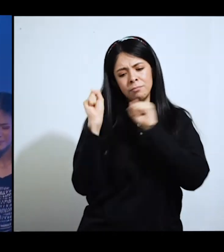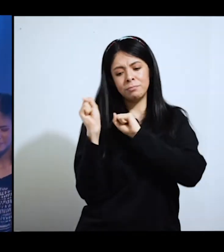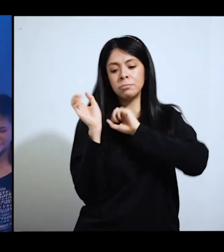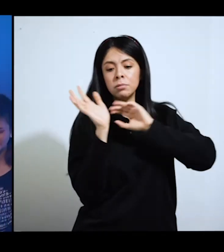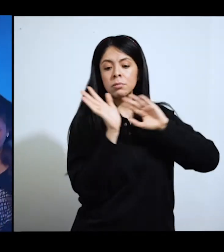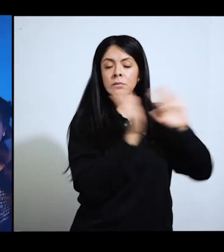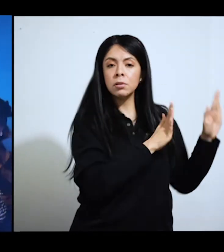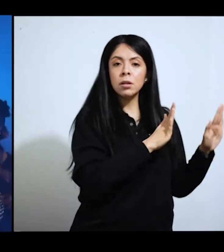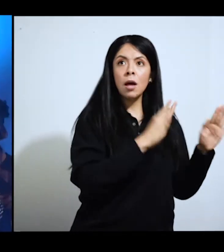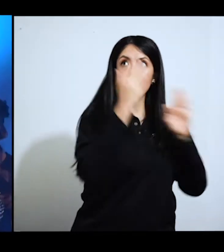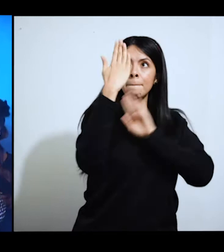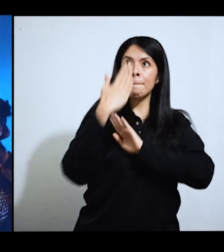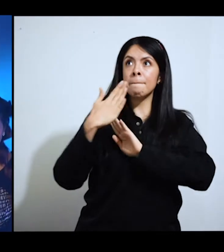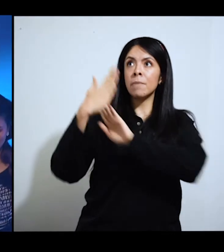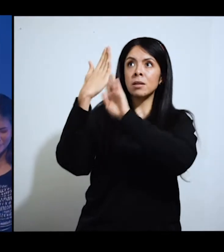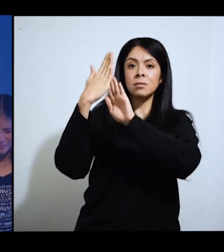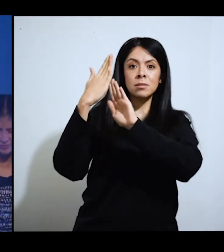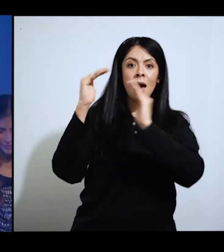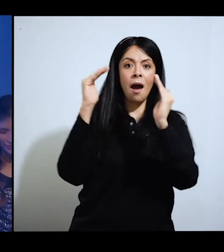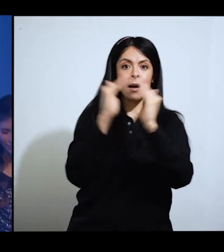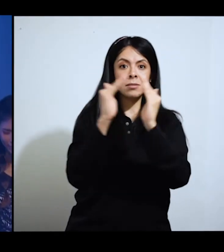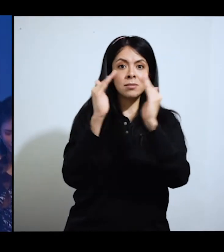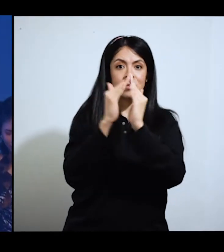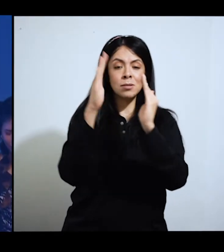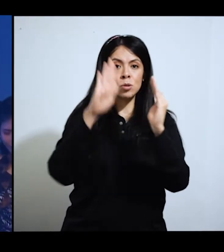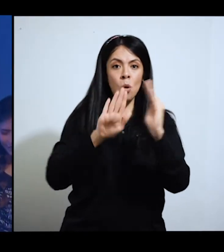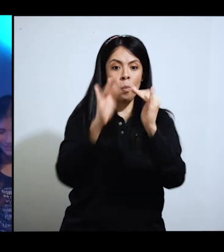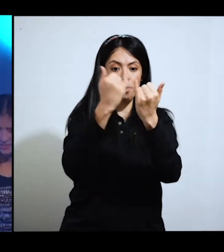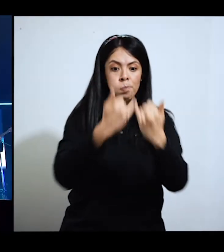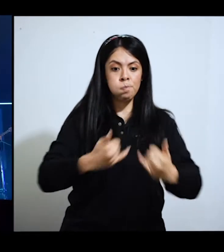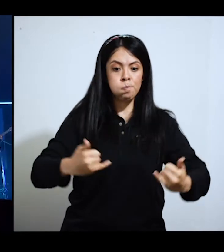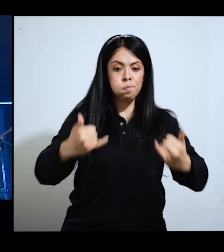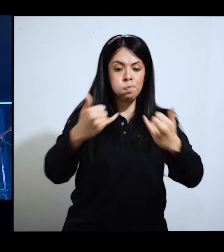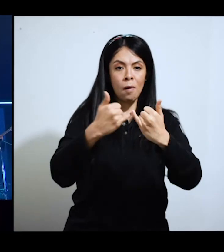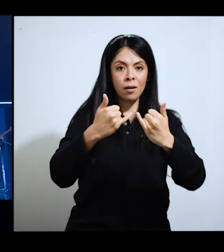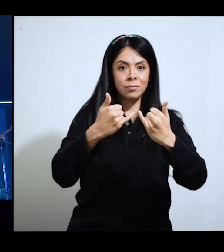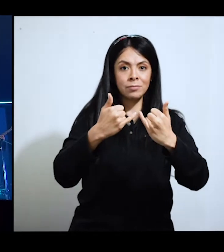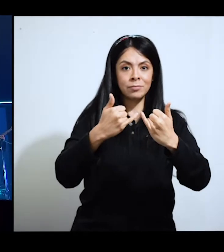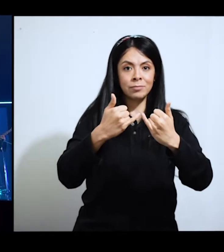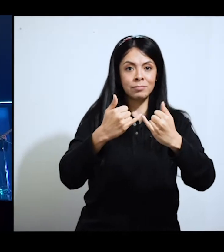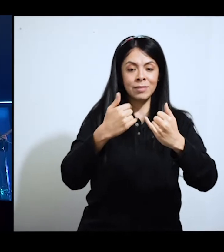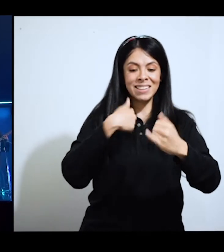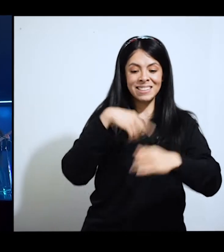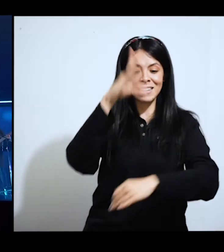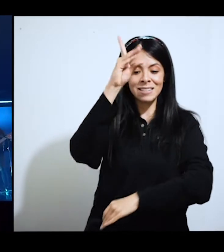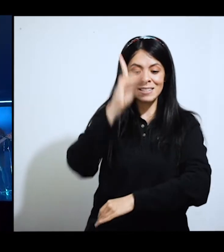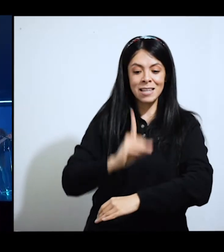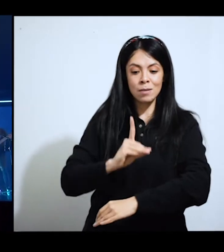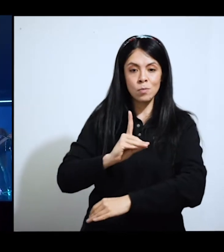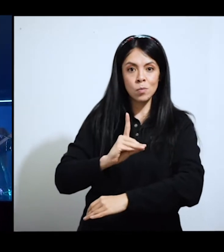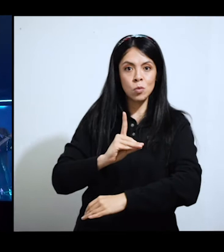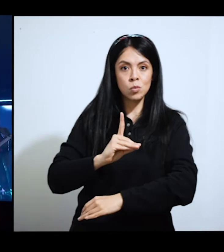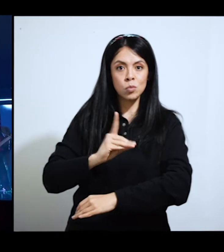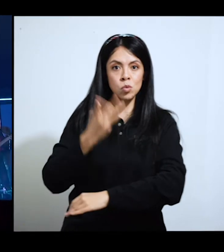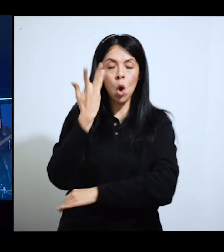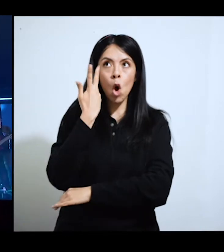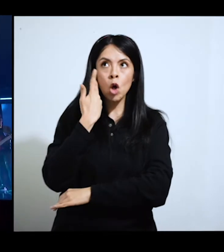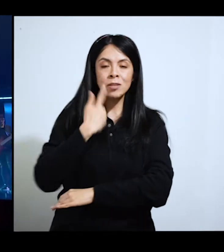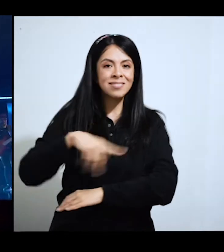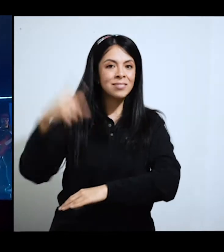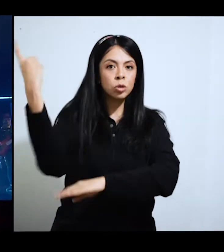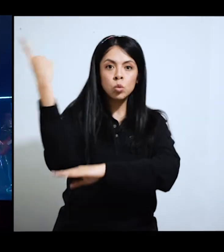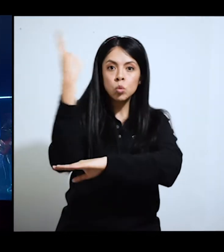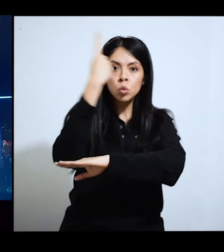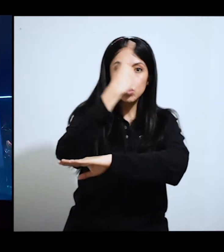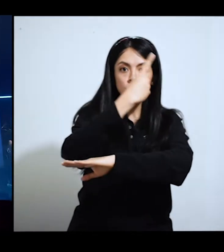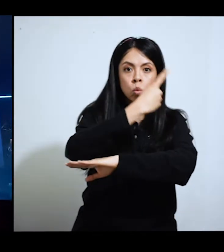frustración. Tu presencia, Señor, llena ese lugar ahora mismo. Yo permaneceré de día